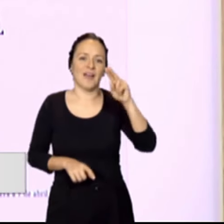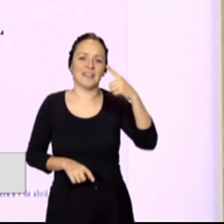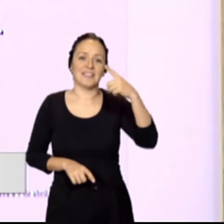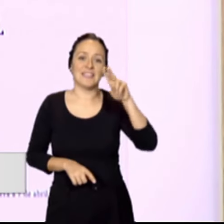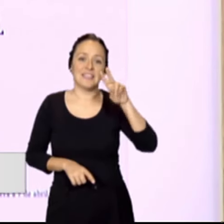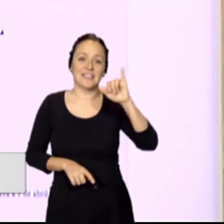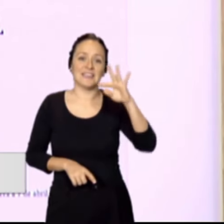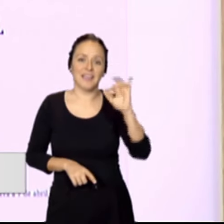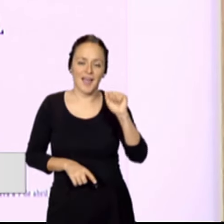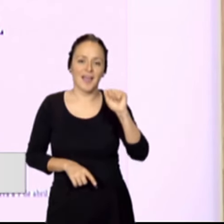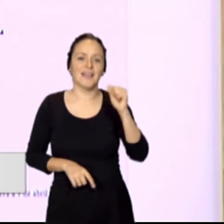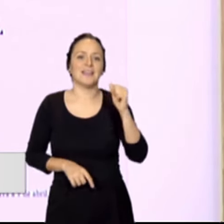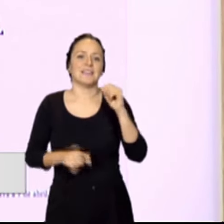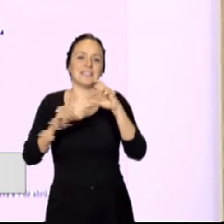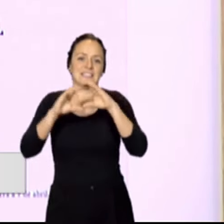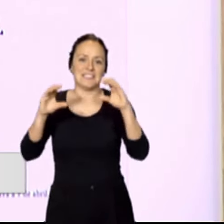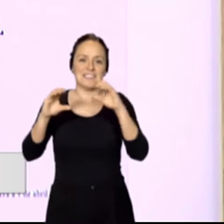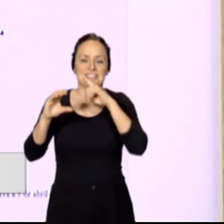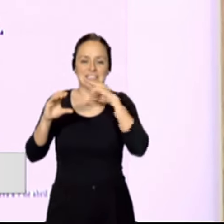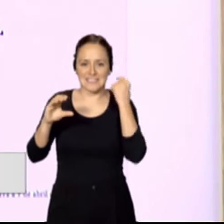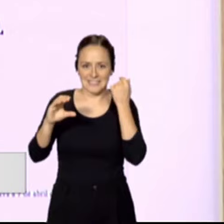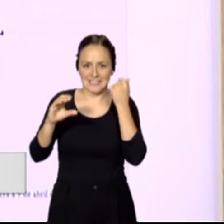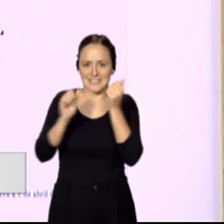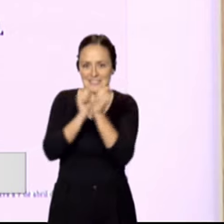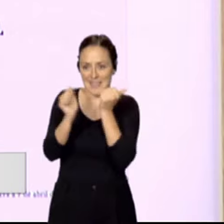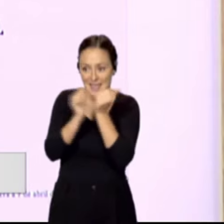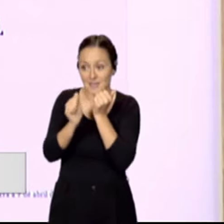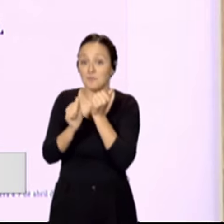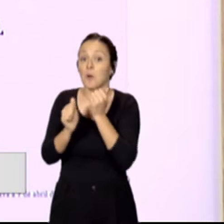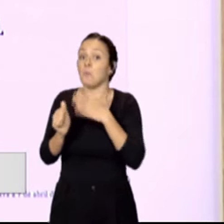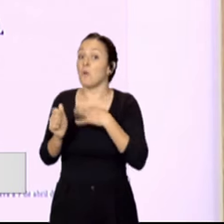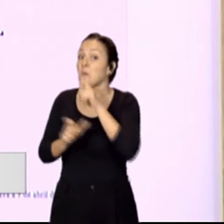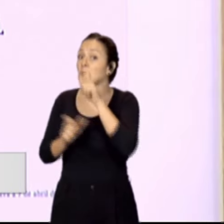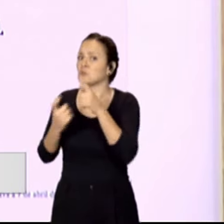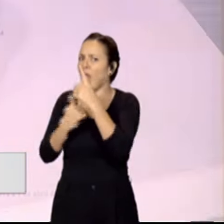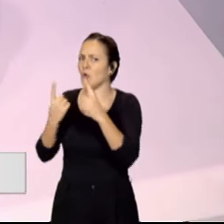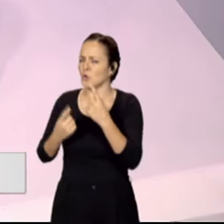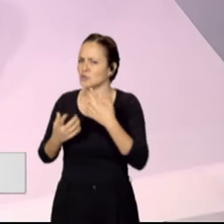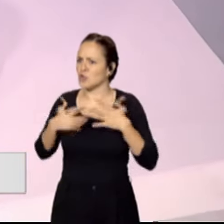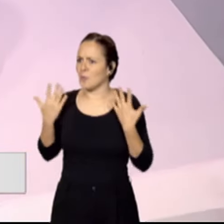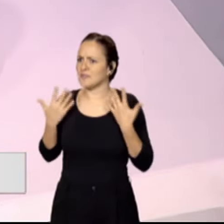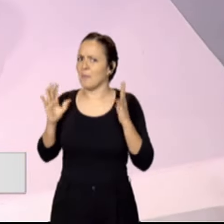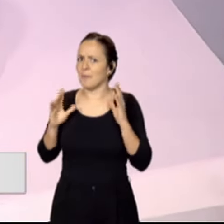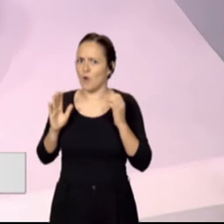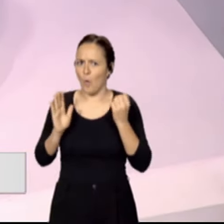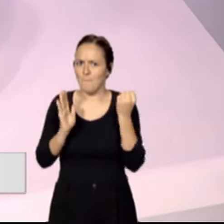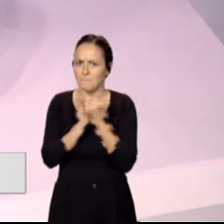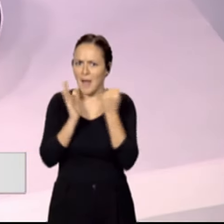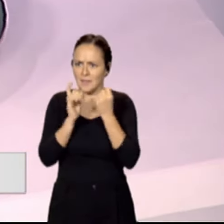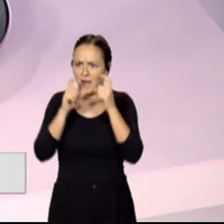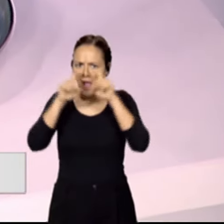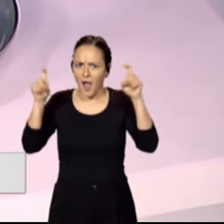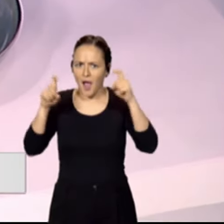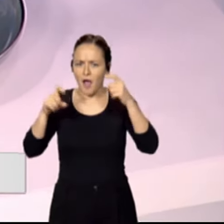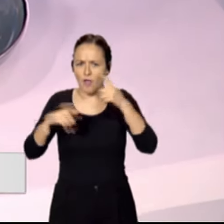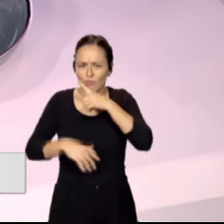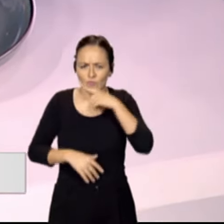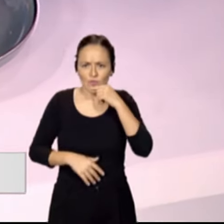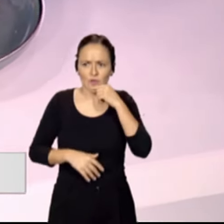cortita porque aunque a muchos les pueda sorprender eh raico eh esta marca este Obrador se creó a raíz de la pandemia